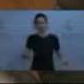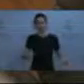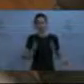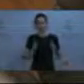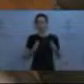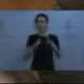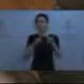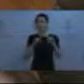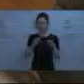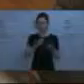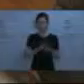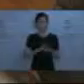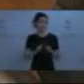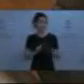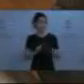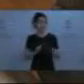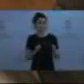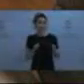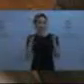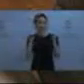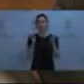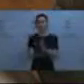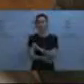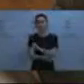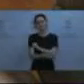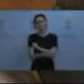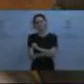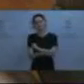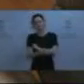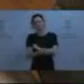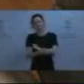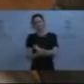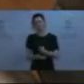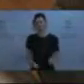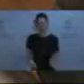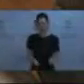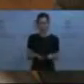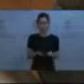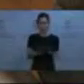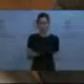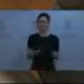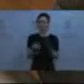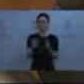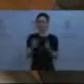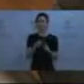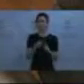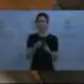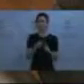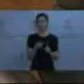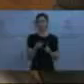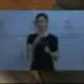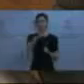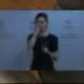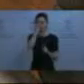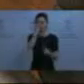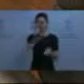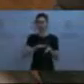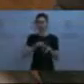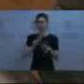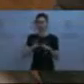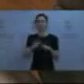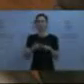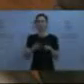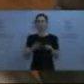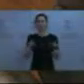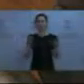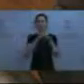ciudadanas que tienen escasos recursos económicos. Ese es el fin de la política pública de vivienda. Y